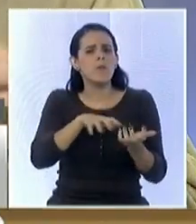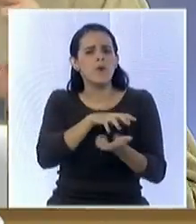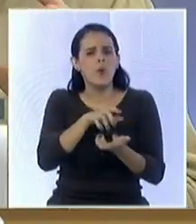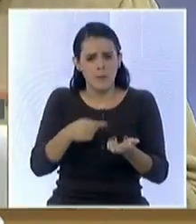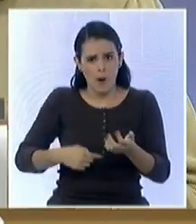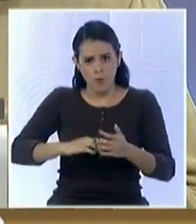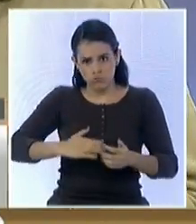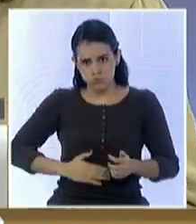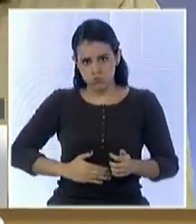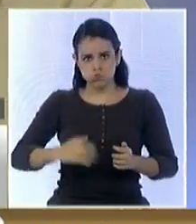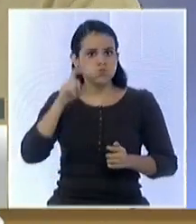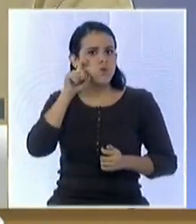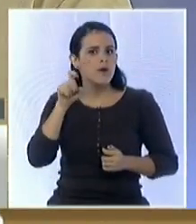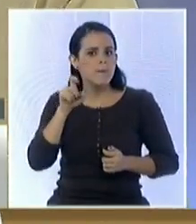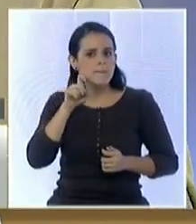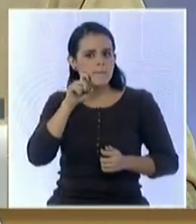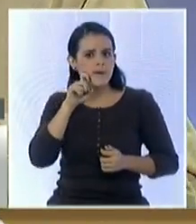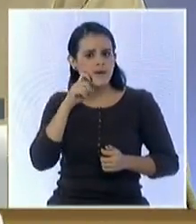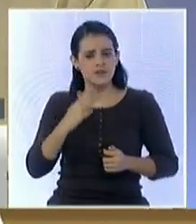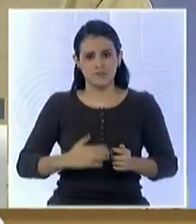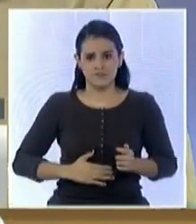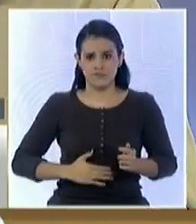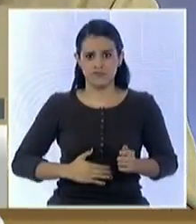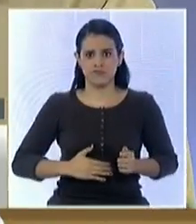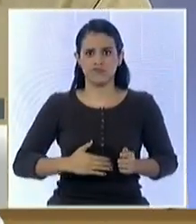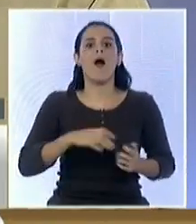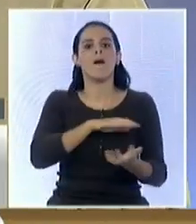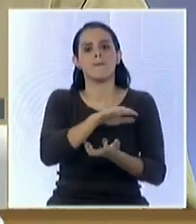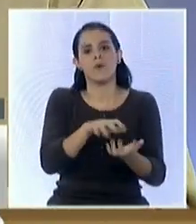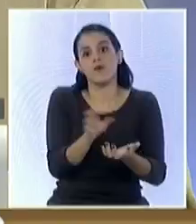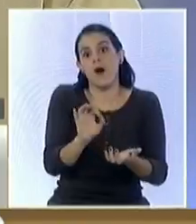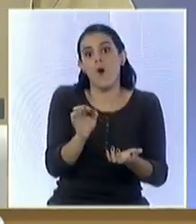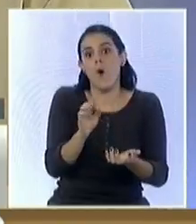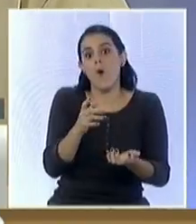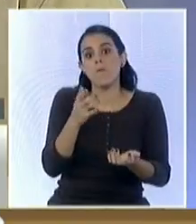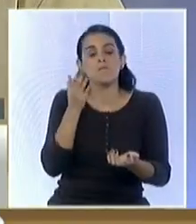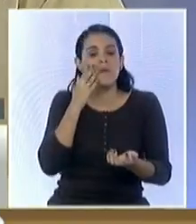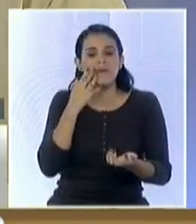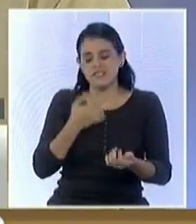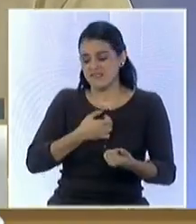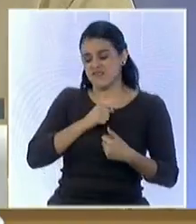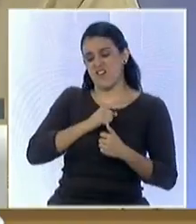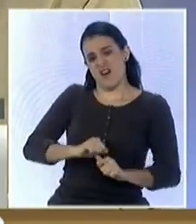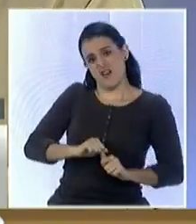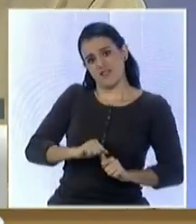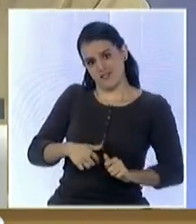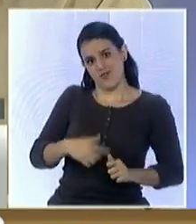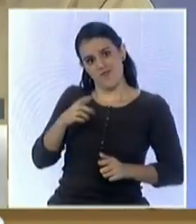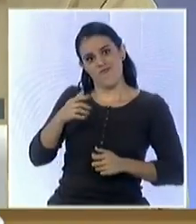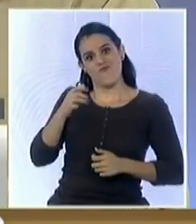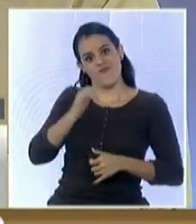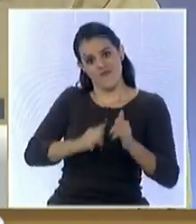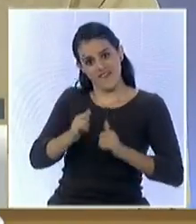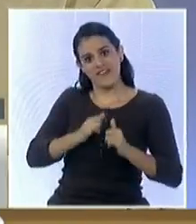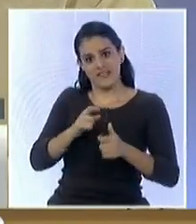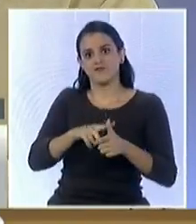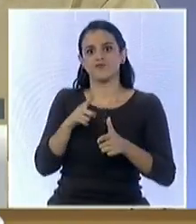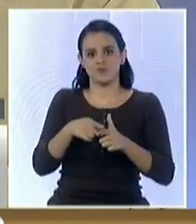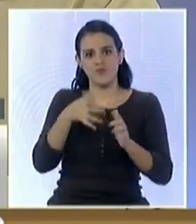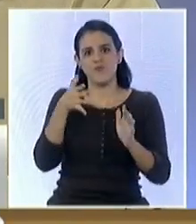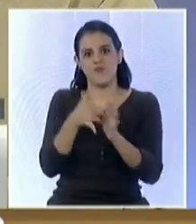gestación o fueron niños no deseados. Suele haber ahí un problema muy de base, muy interno con la madre,